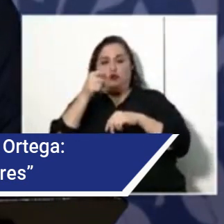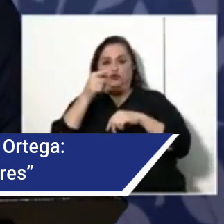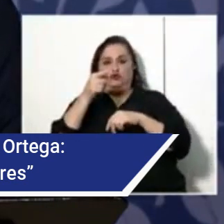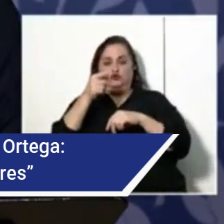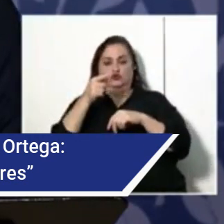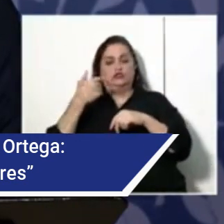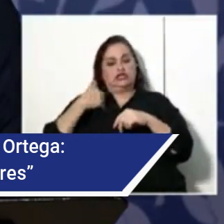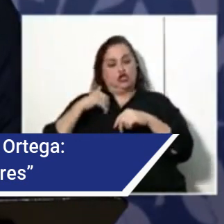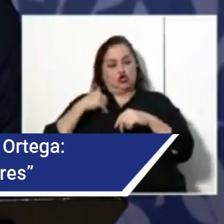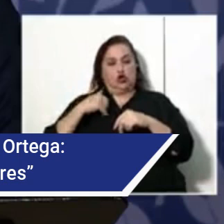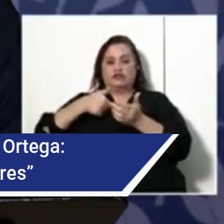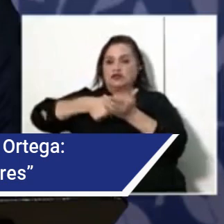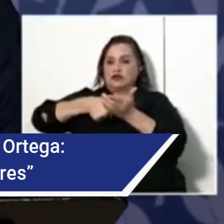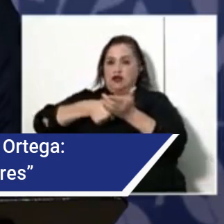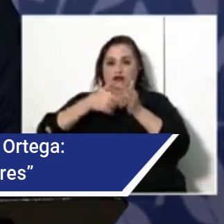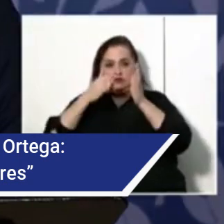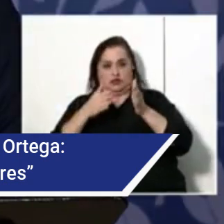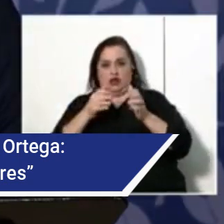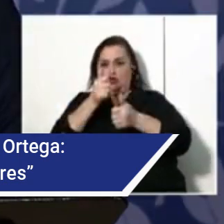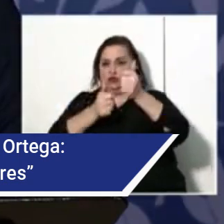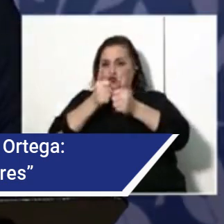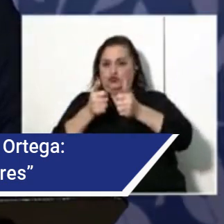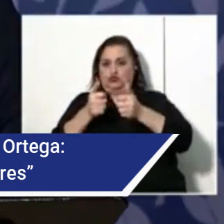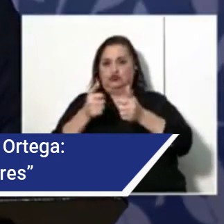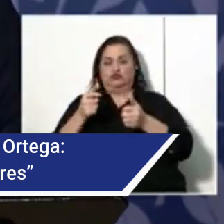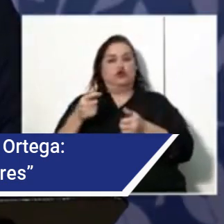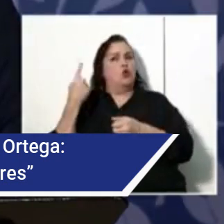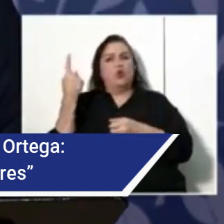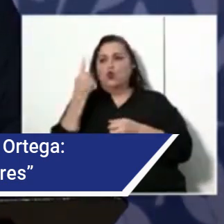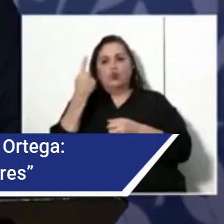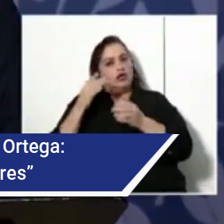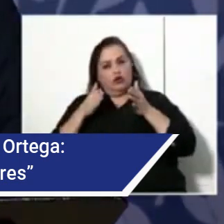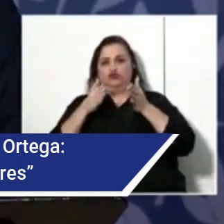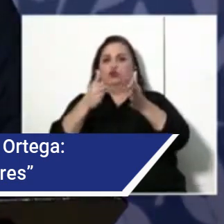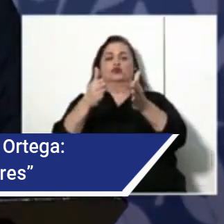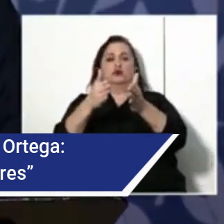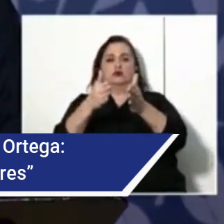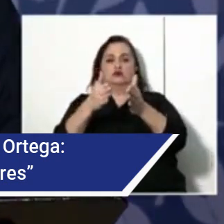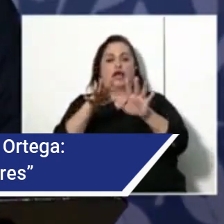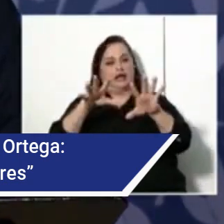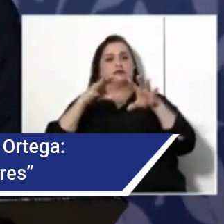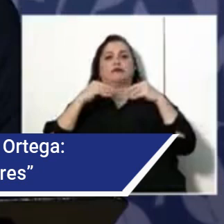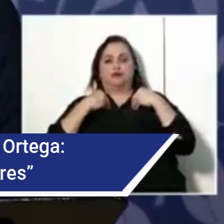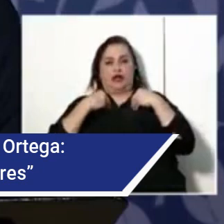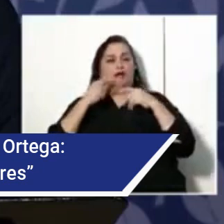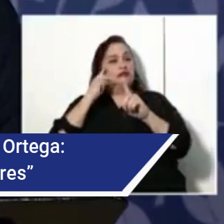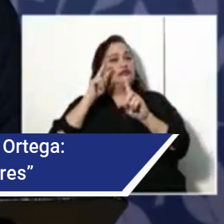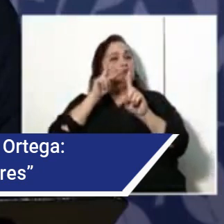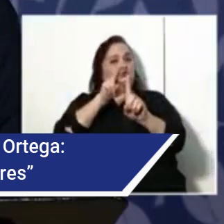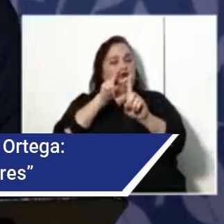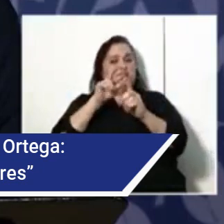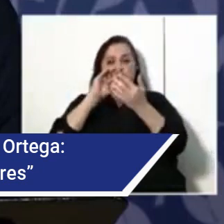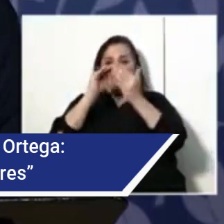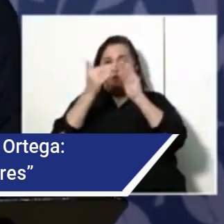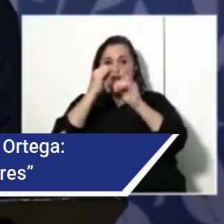los señores candidatos y la señora candidata. Esa es la única ruta aceptable desde el punto de vista de la